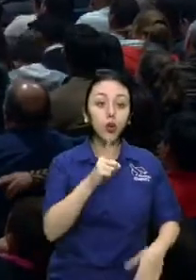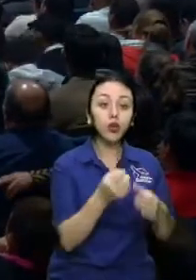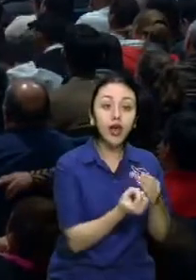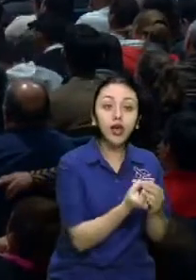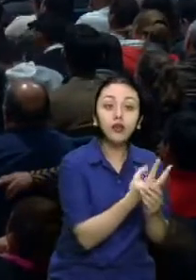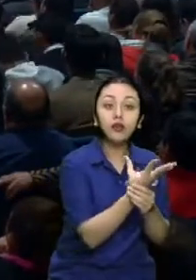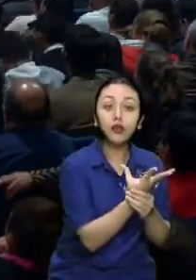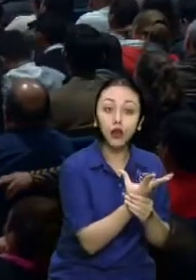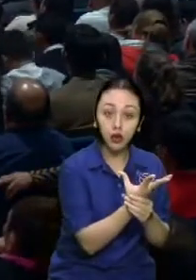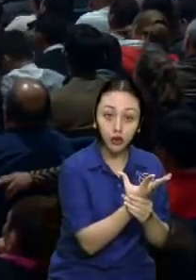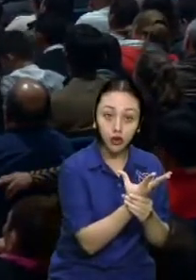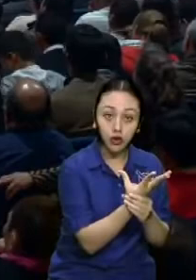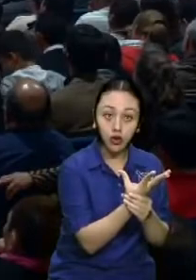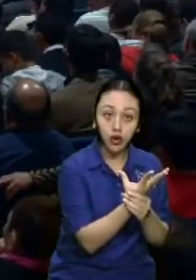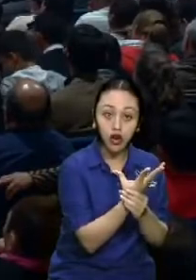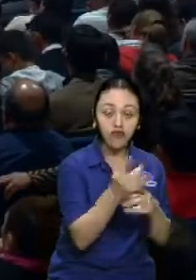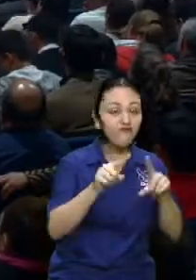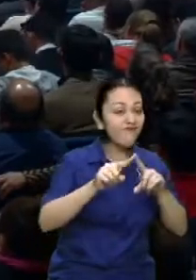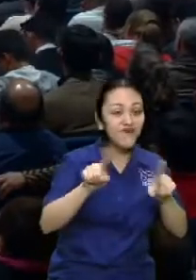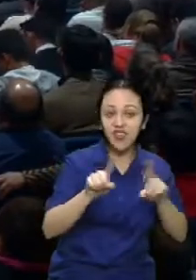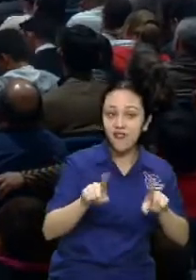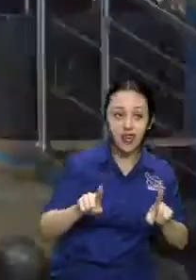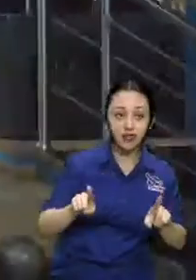hay una gran diferencia.